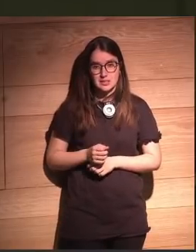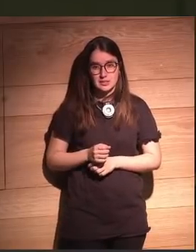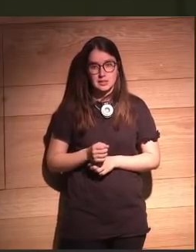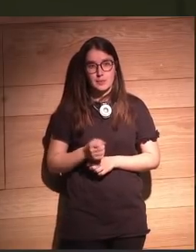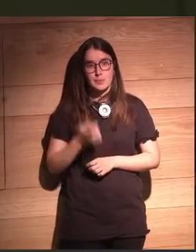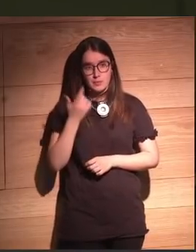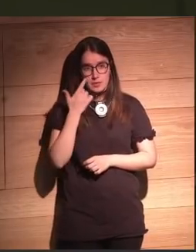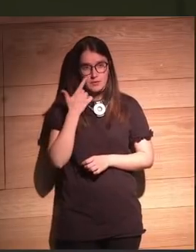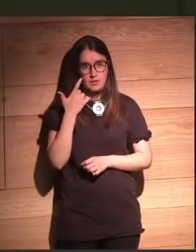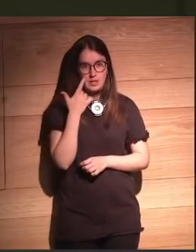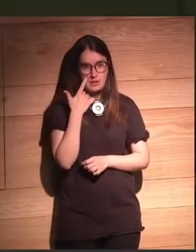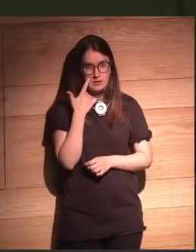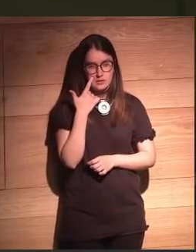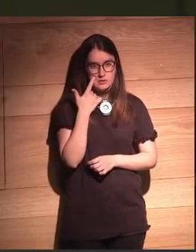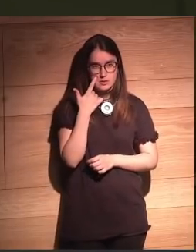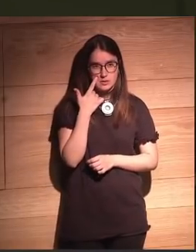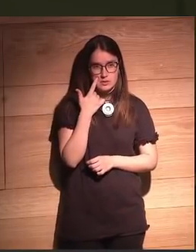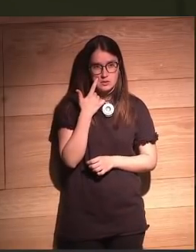Mira que